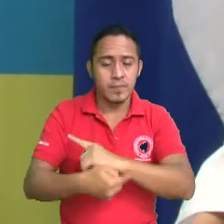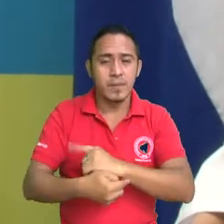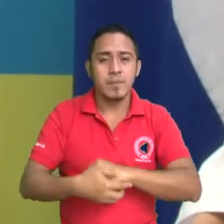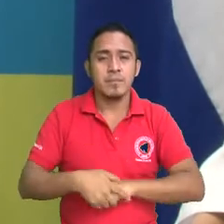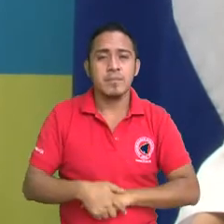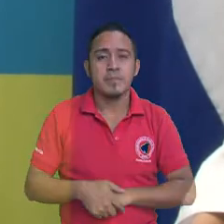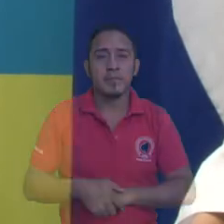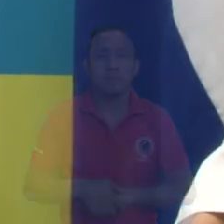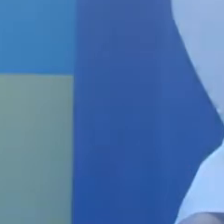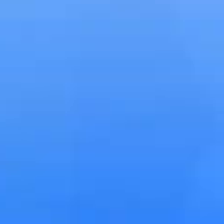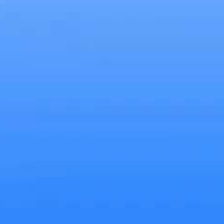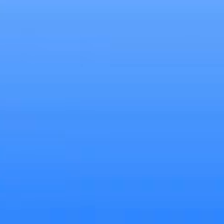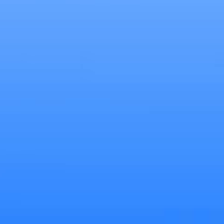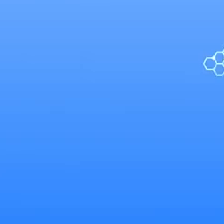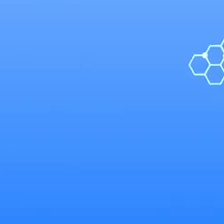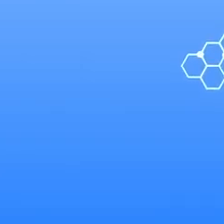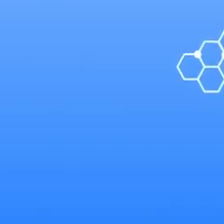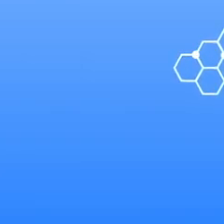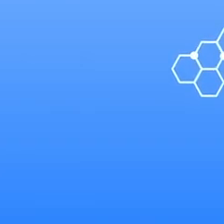ya regresamos.